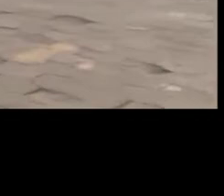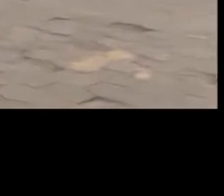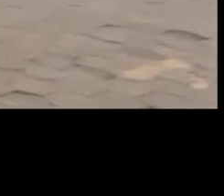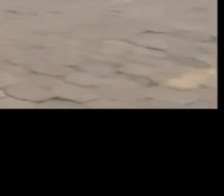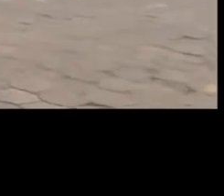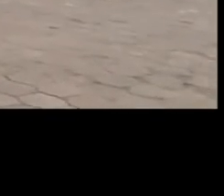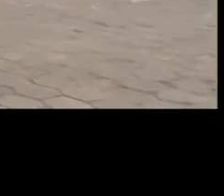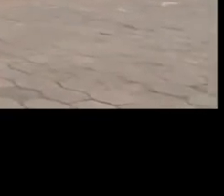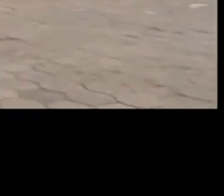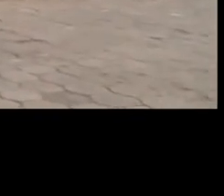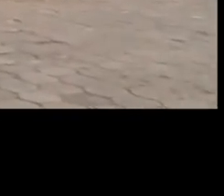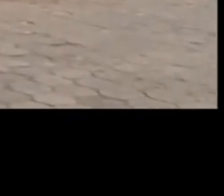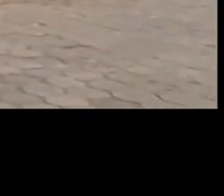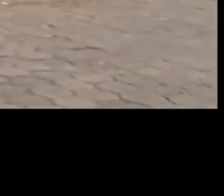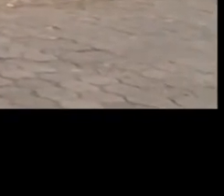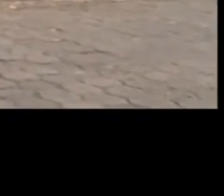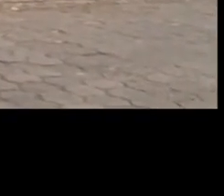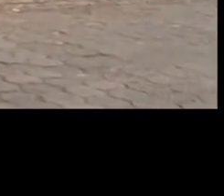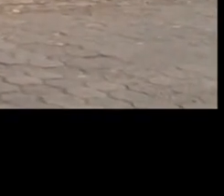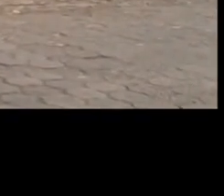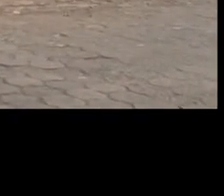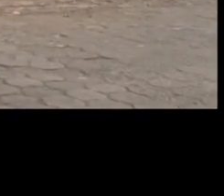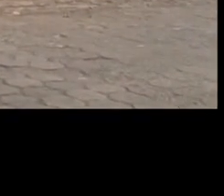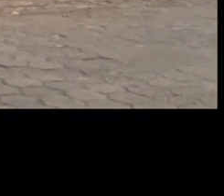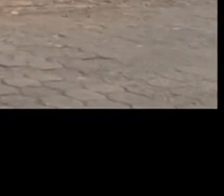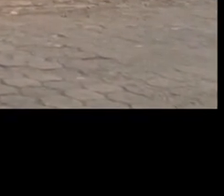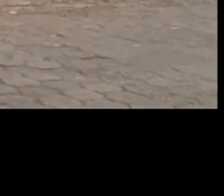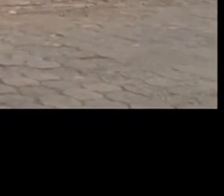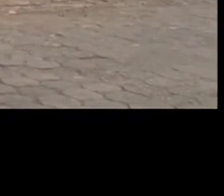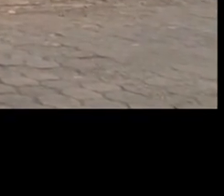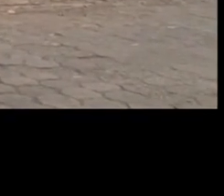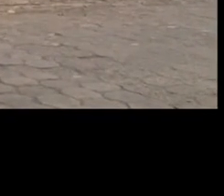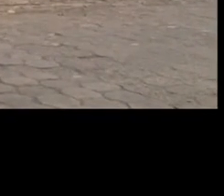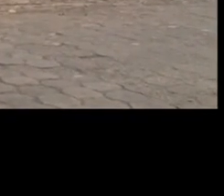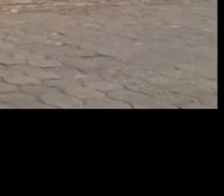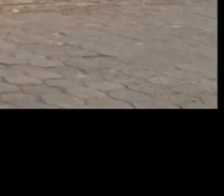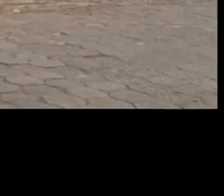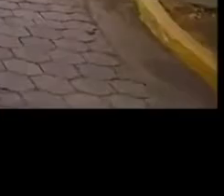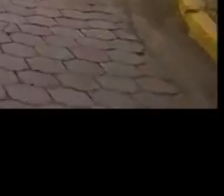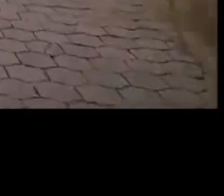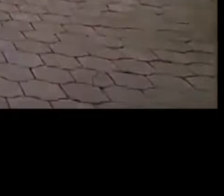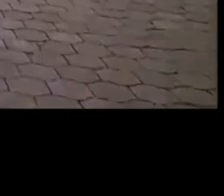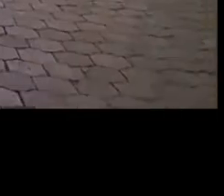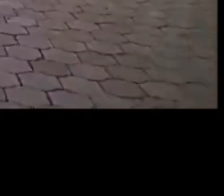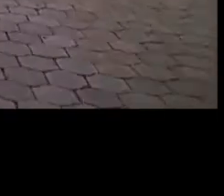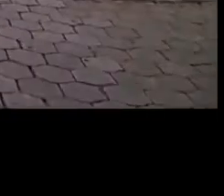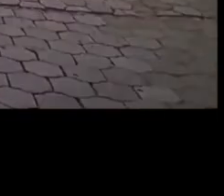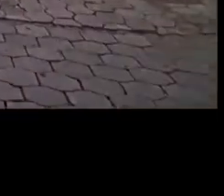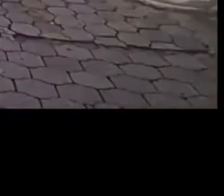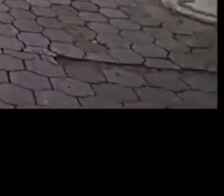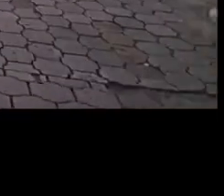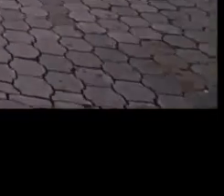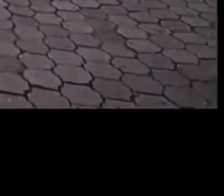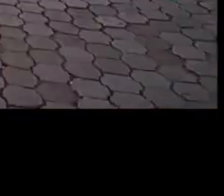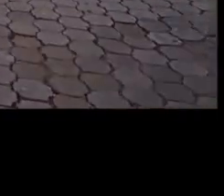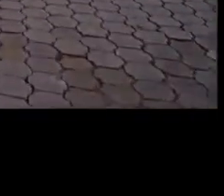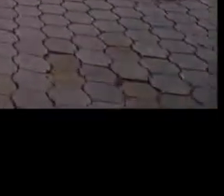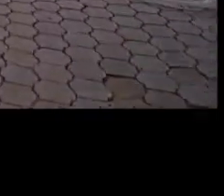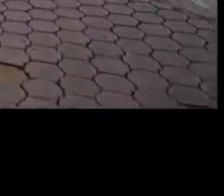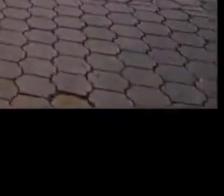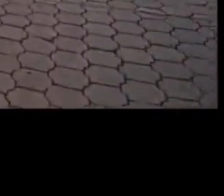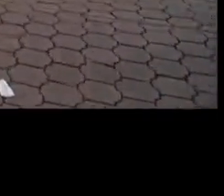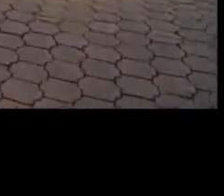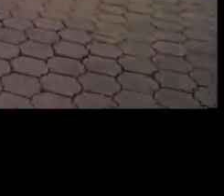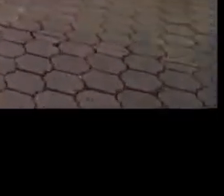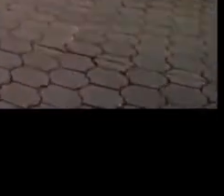Mi pueblo hospedó al peregrino, veló por sus sueños, tras tanto de